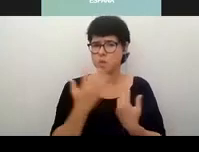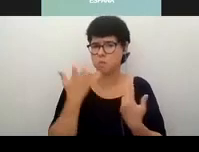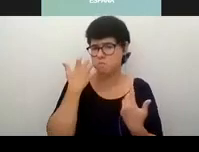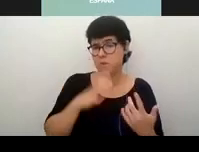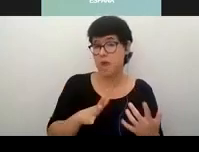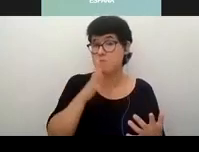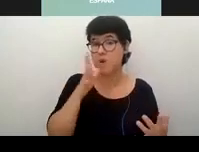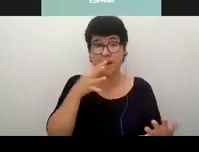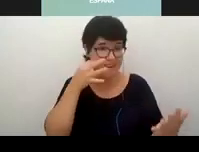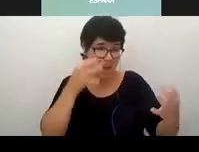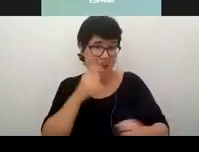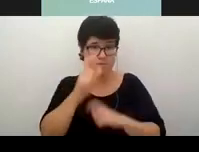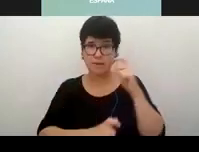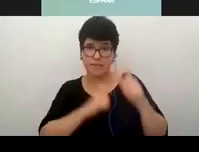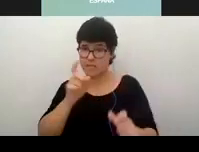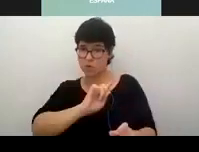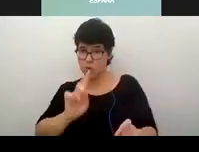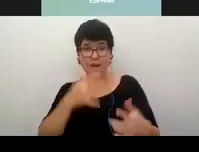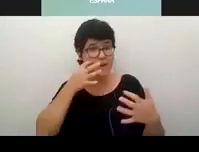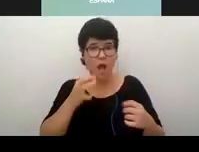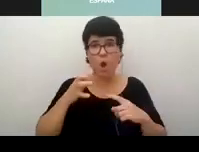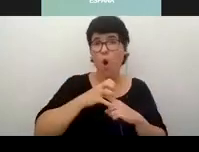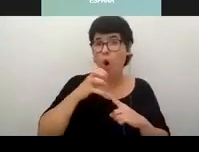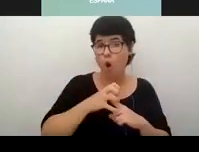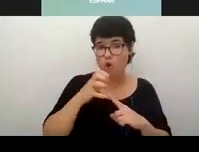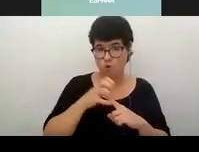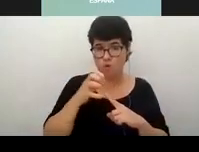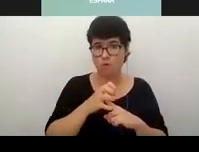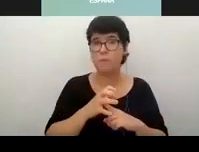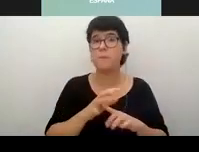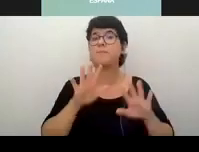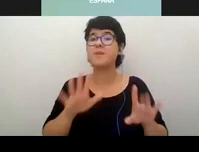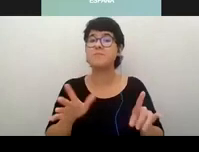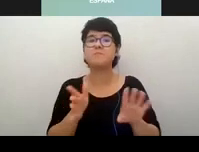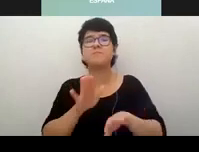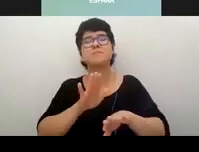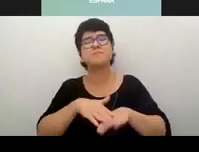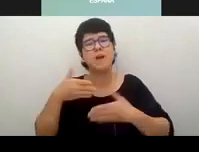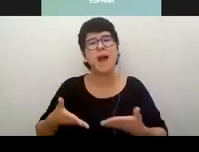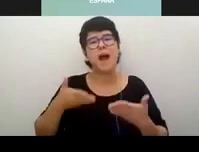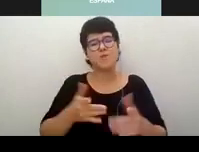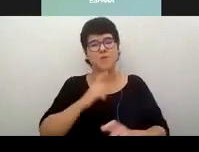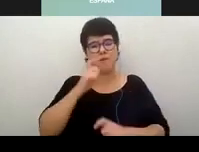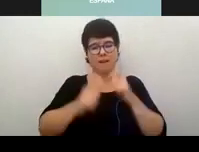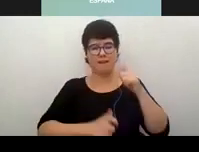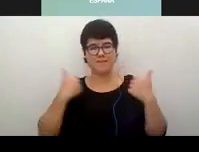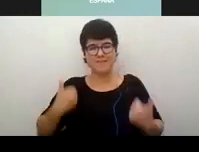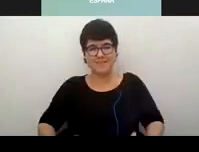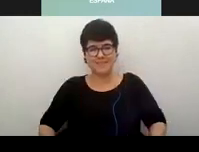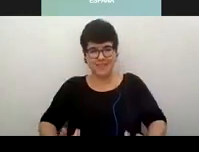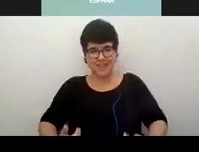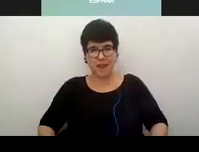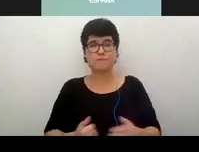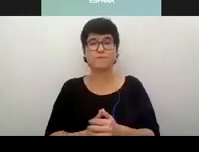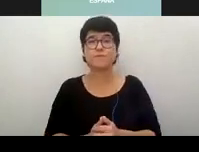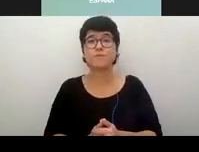en realidad no es una bacteria, pero a la hora de reponer la flora intestinal nos puede venir de maravilla. Sobre todo el Saccharomyces